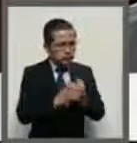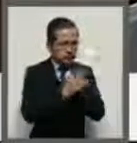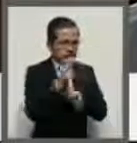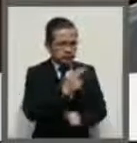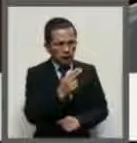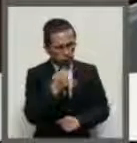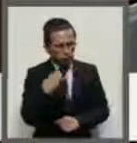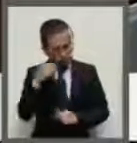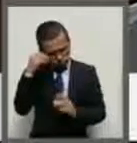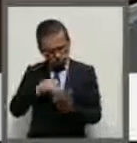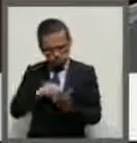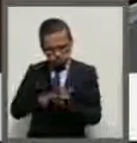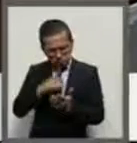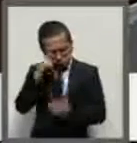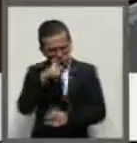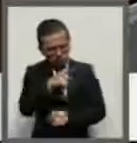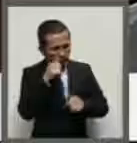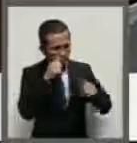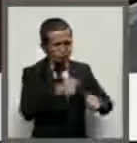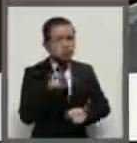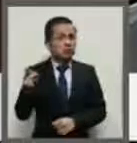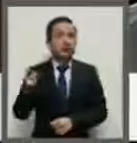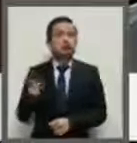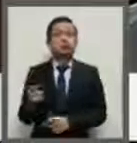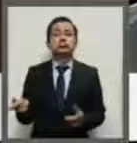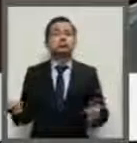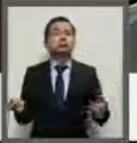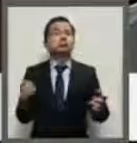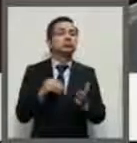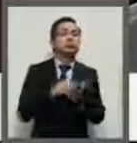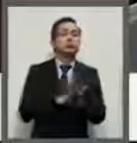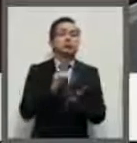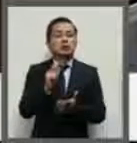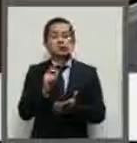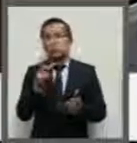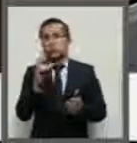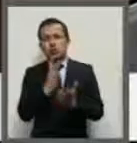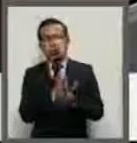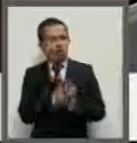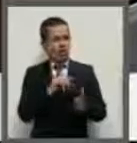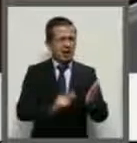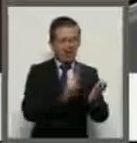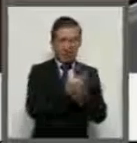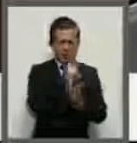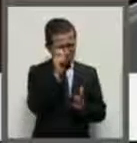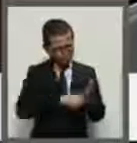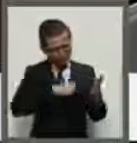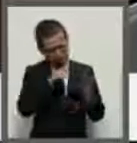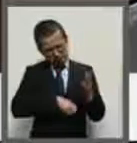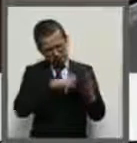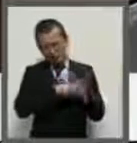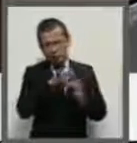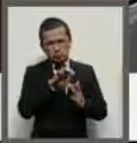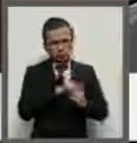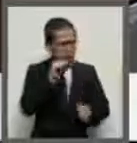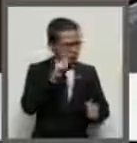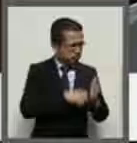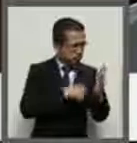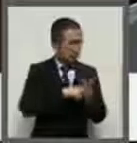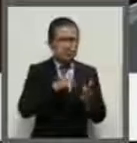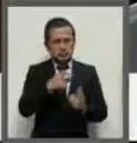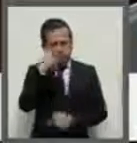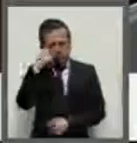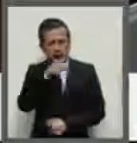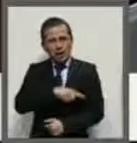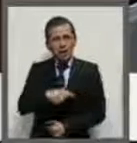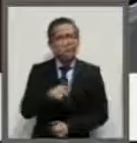para hacer realidad sus aspiraciones, solo se tradujo en un bombardeo de reformas constitucionales que desdibujaron los